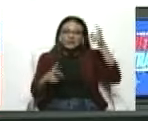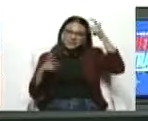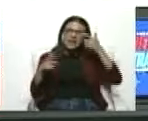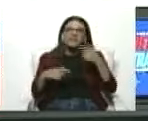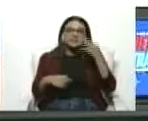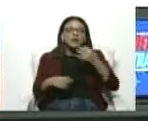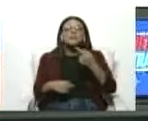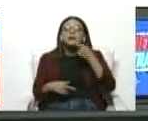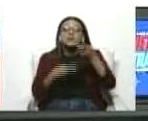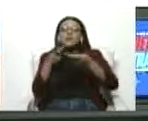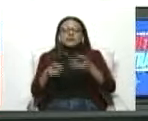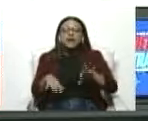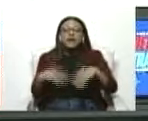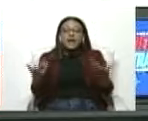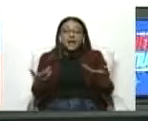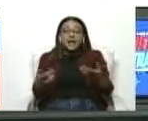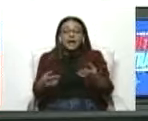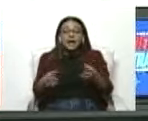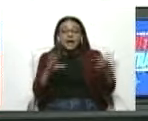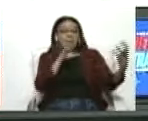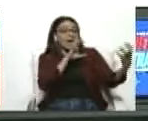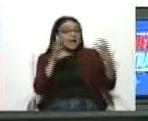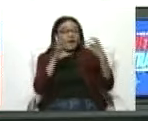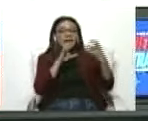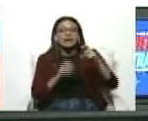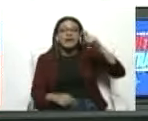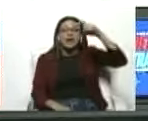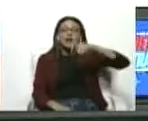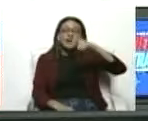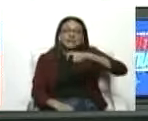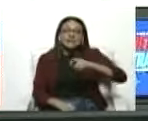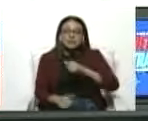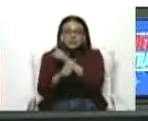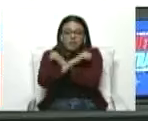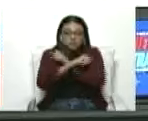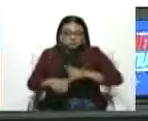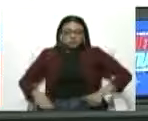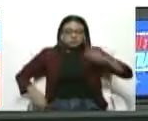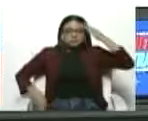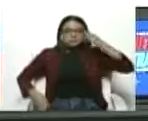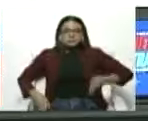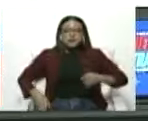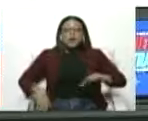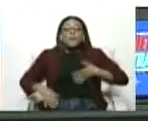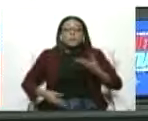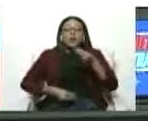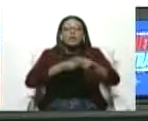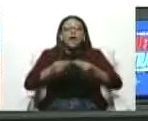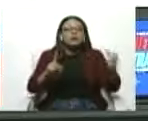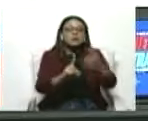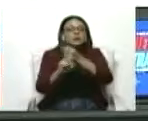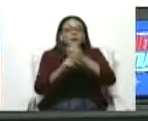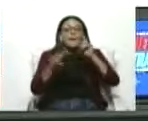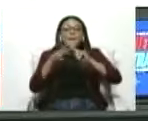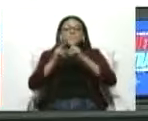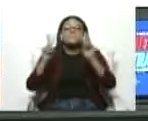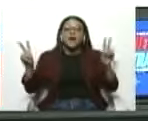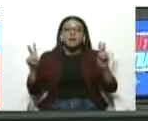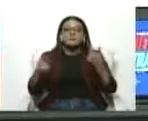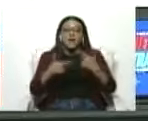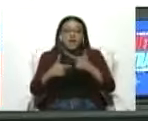necesitan ejército para hacer la paz. Y el más grande ejército para la paz es este 1x10x7 ahora,